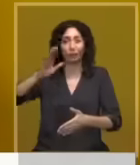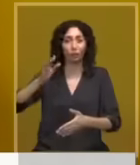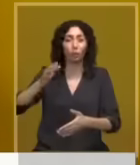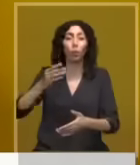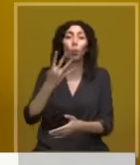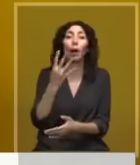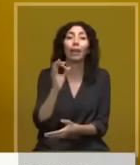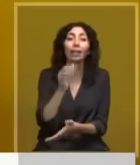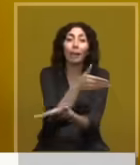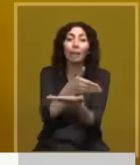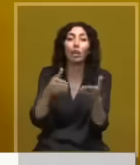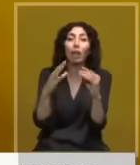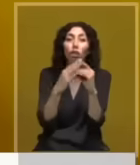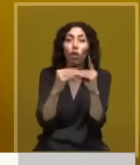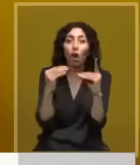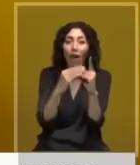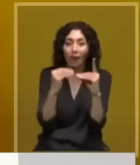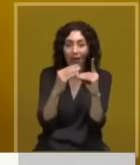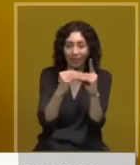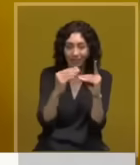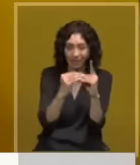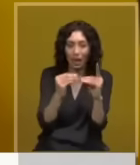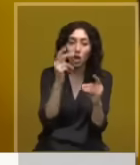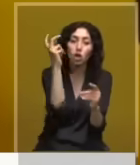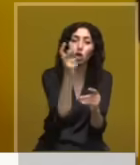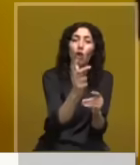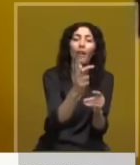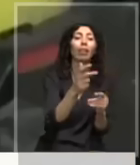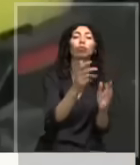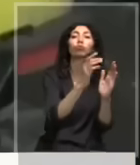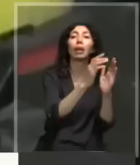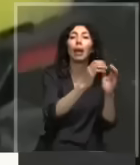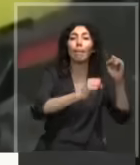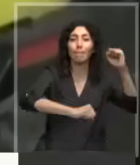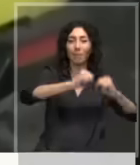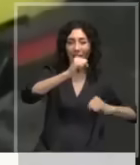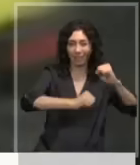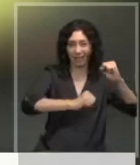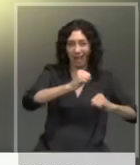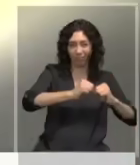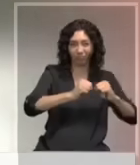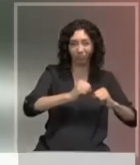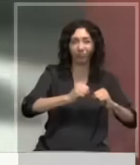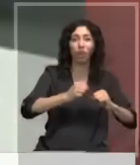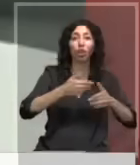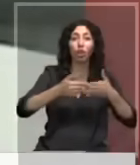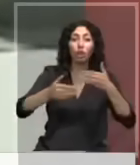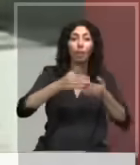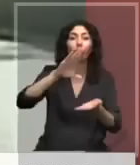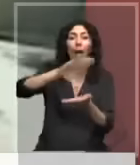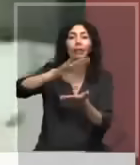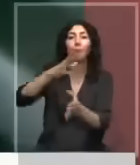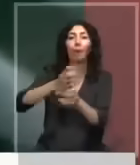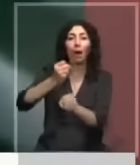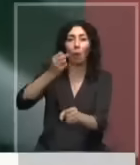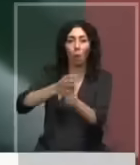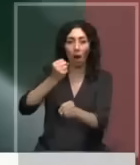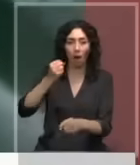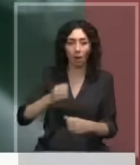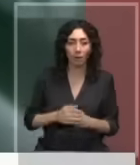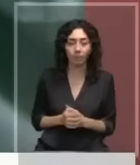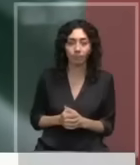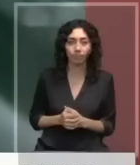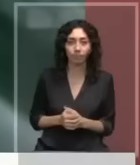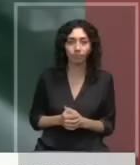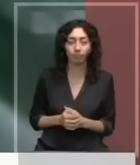millones de dólares se llevaron desde las bodegas de una empresa de valores en Ciudad del Este, en Paraguay. Se sabía del poder